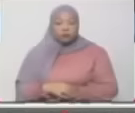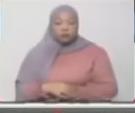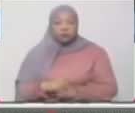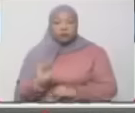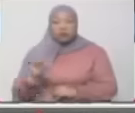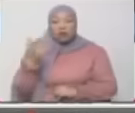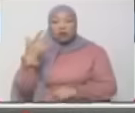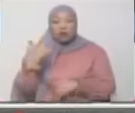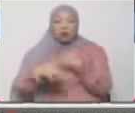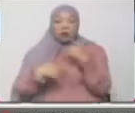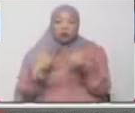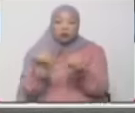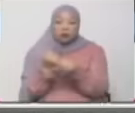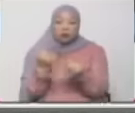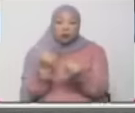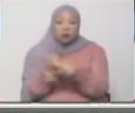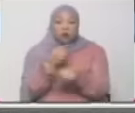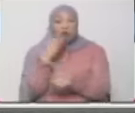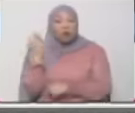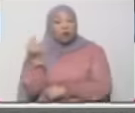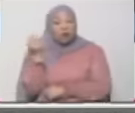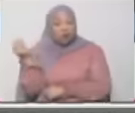primera generación, que yo llamo la generación joven,